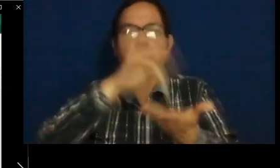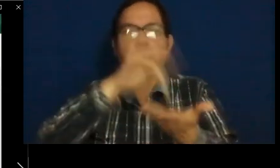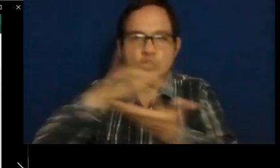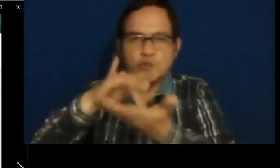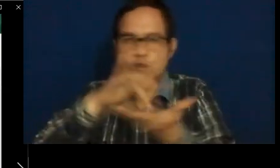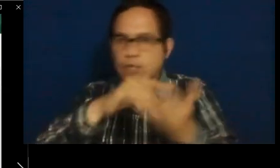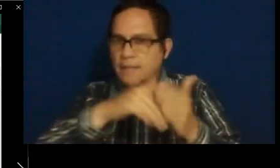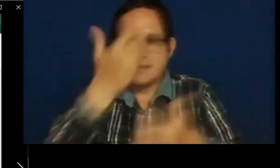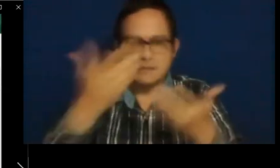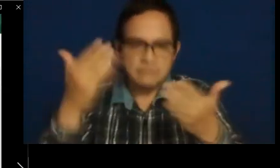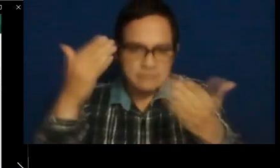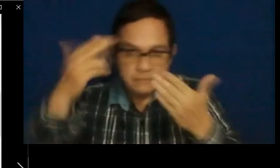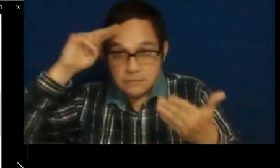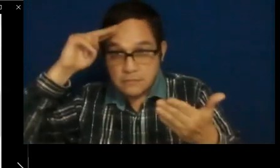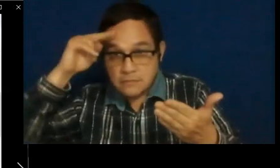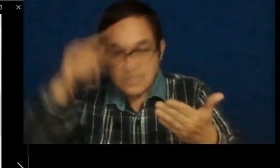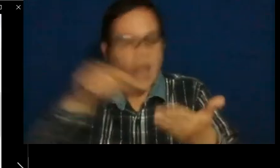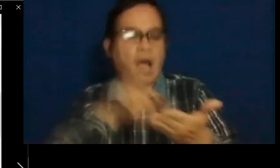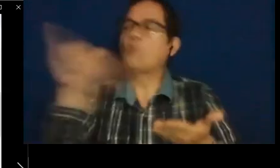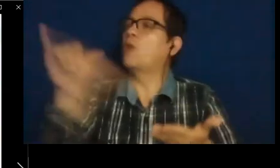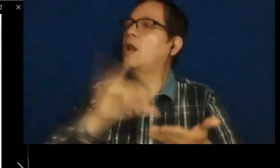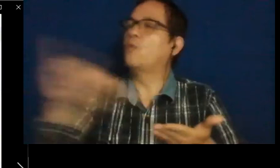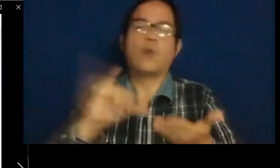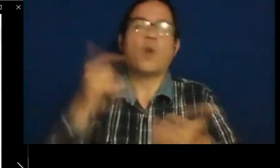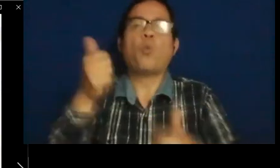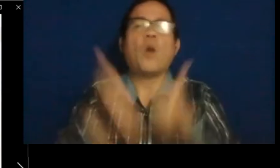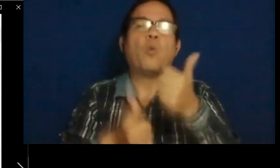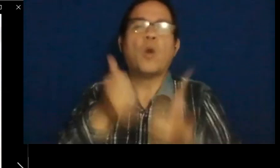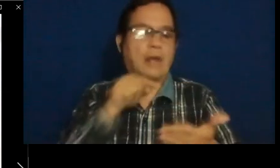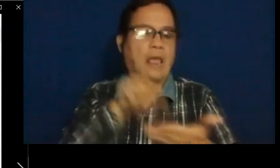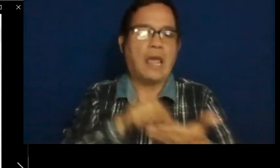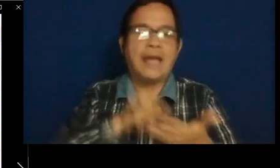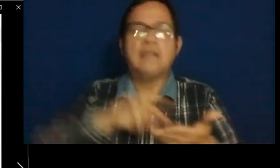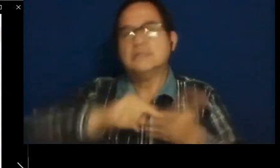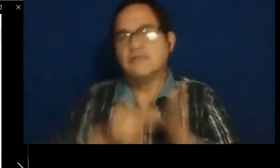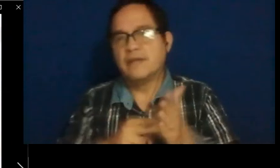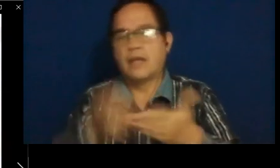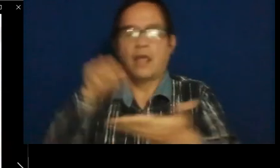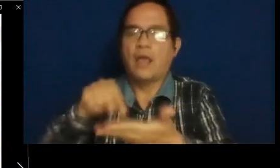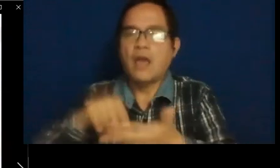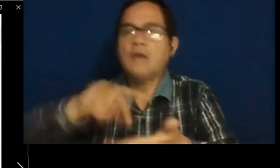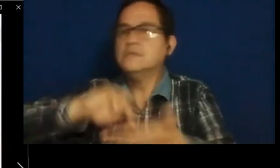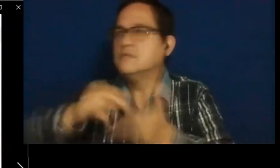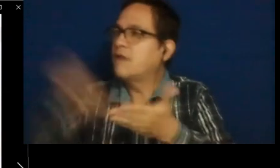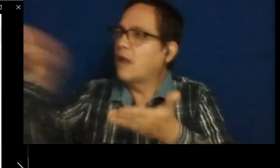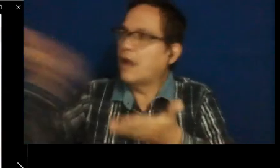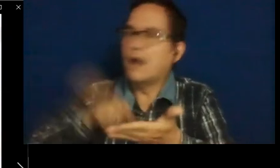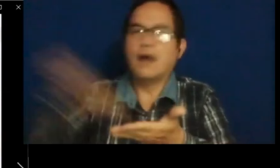y hago el análisis. ¿Para qué hago esto? Hago esto para que en la actividad